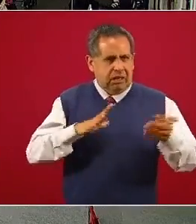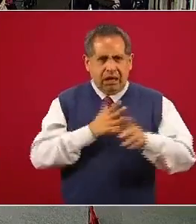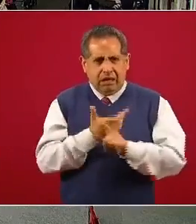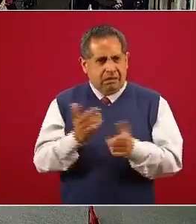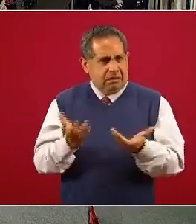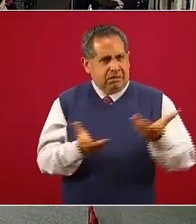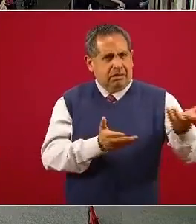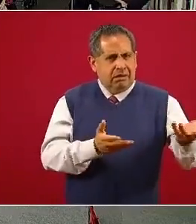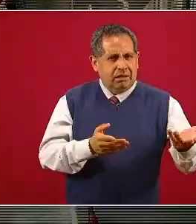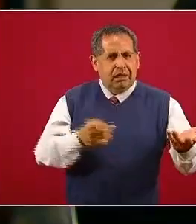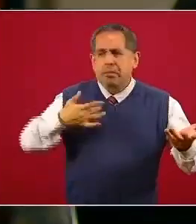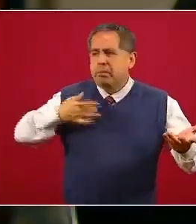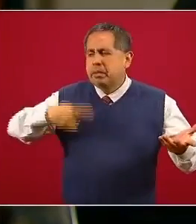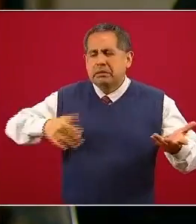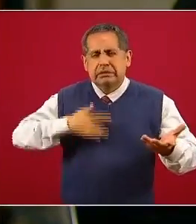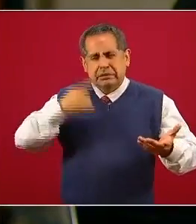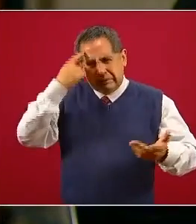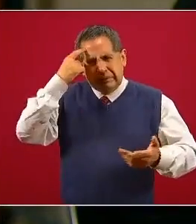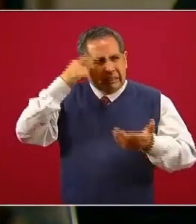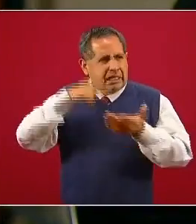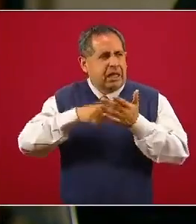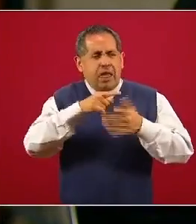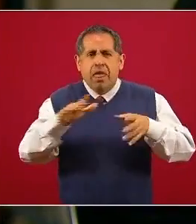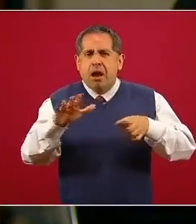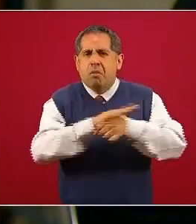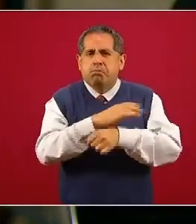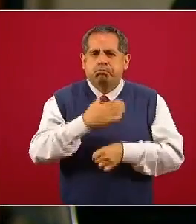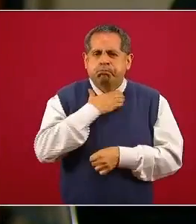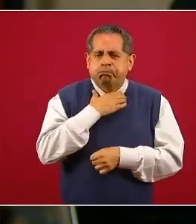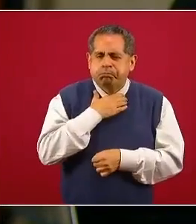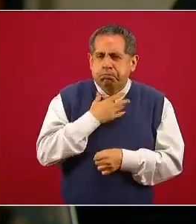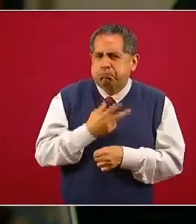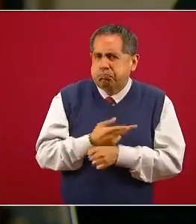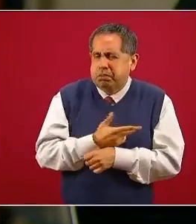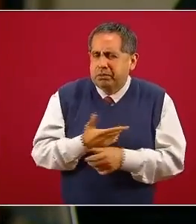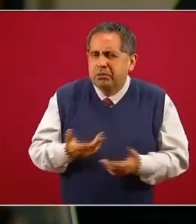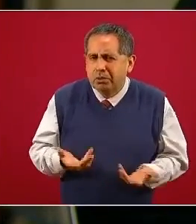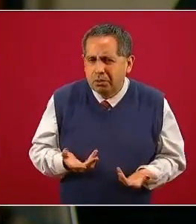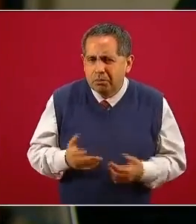muchos casos que sí estaba saturado, que estaba sobrepasado